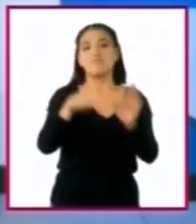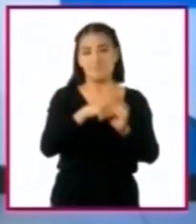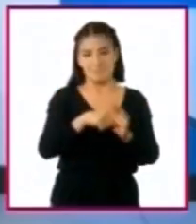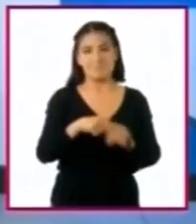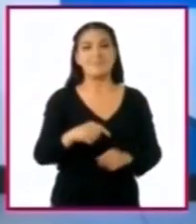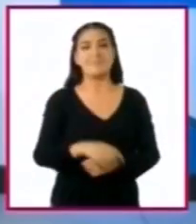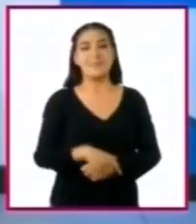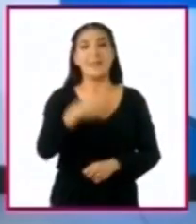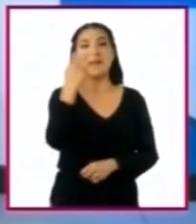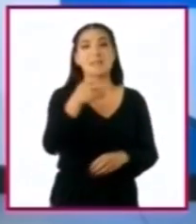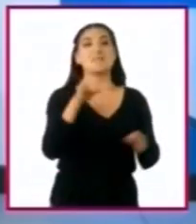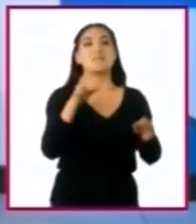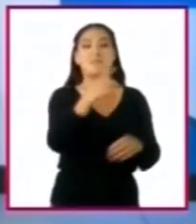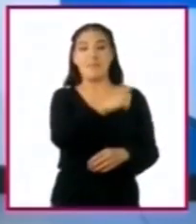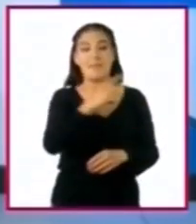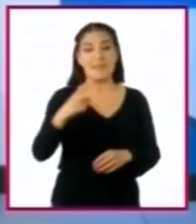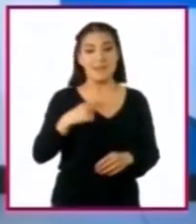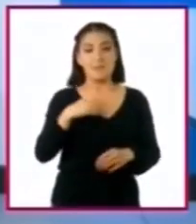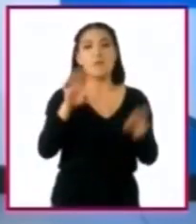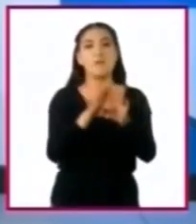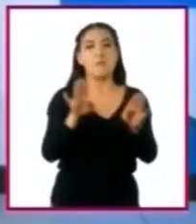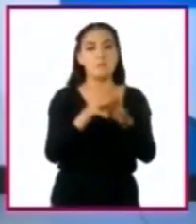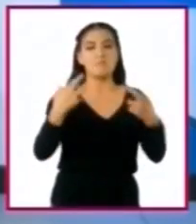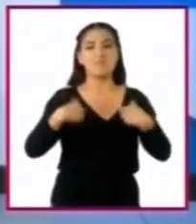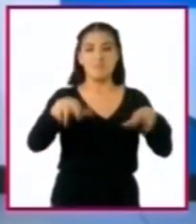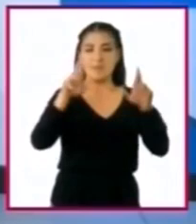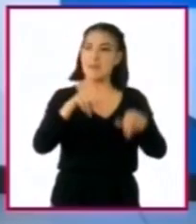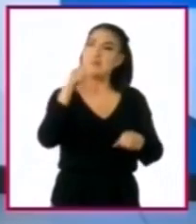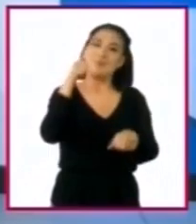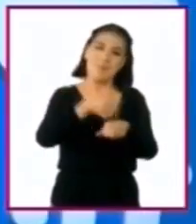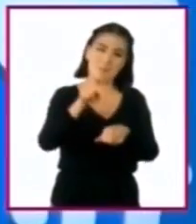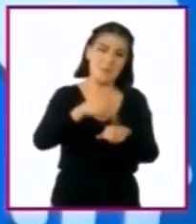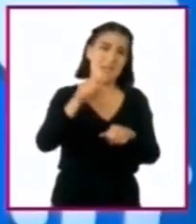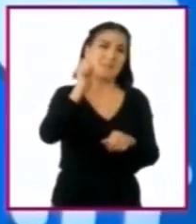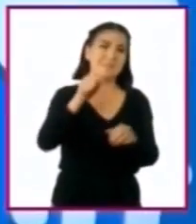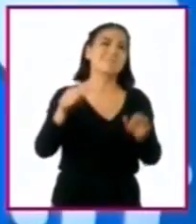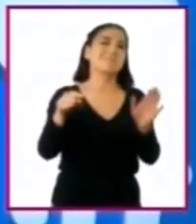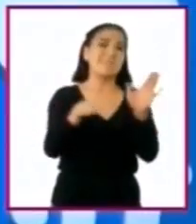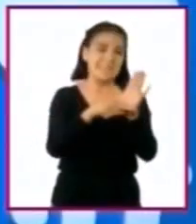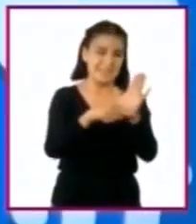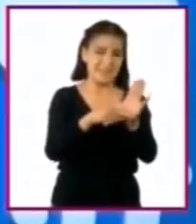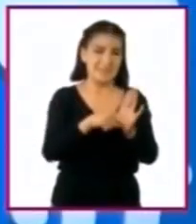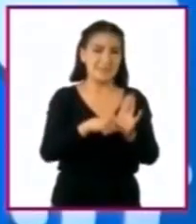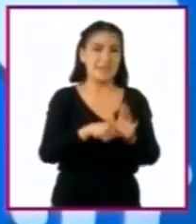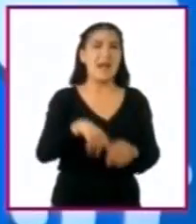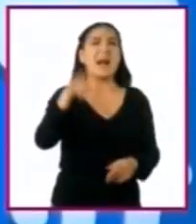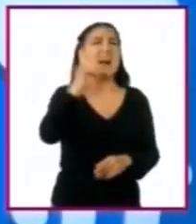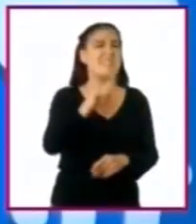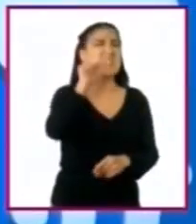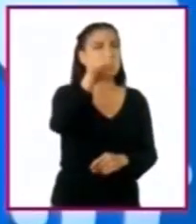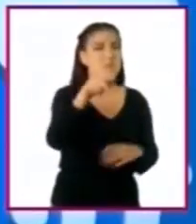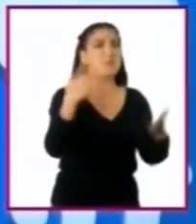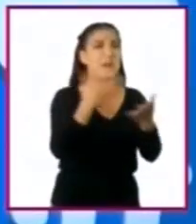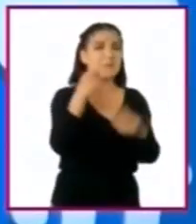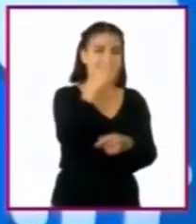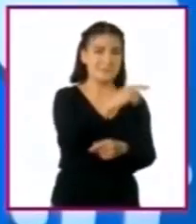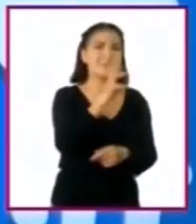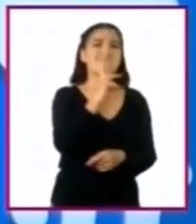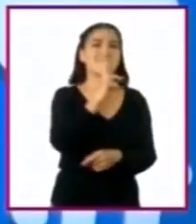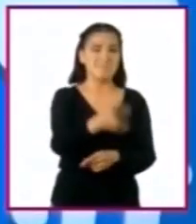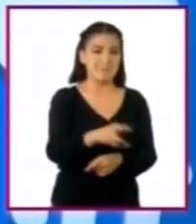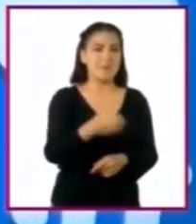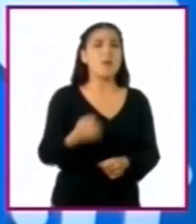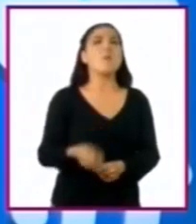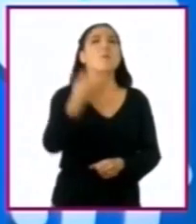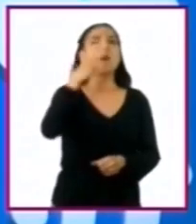Recuerda que por ser una deuda se representa con números negativos. Te reto a resolver. ¿Cuánto va a pagar